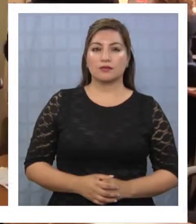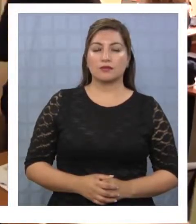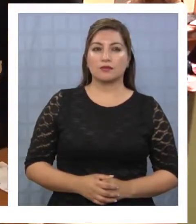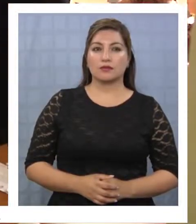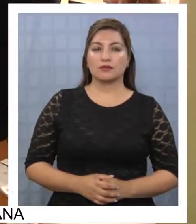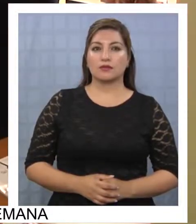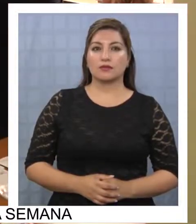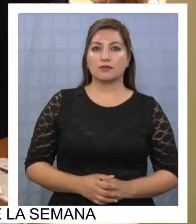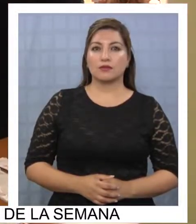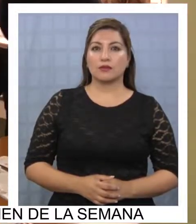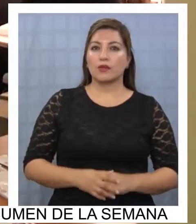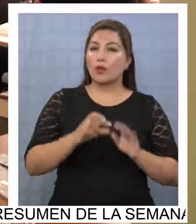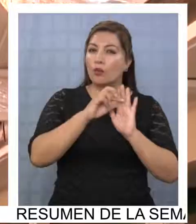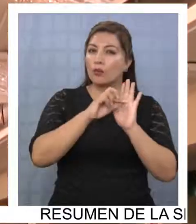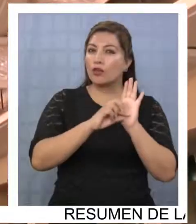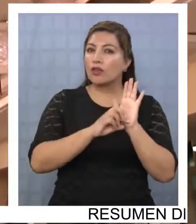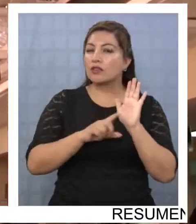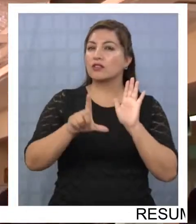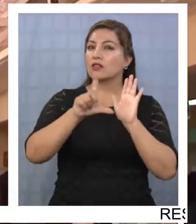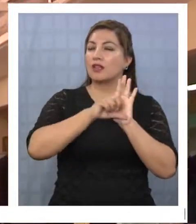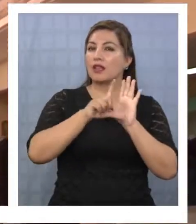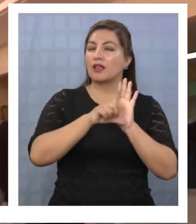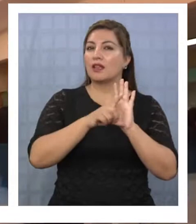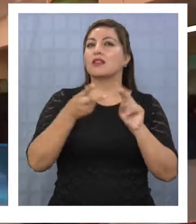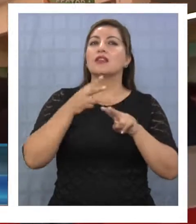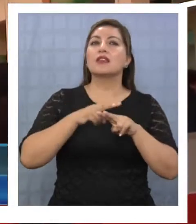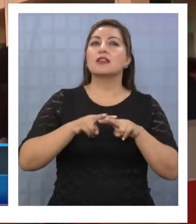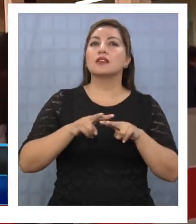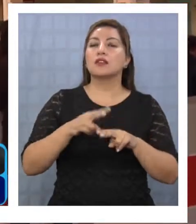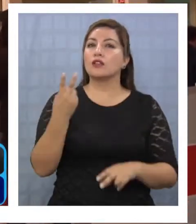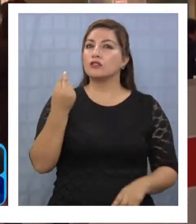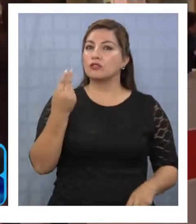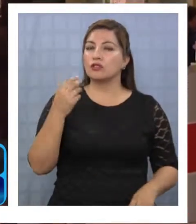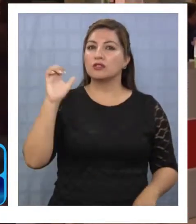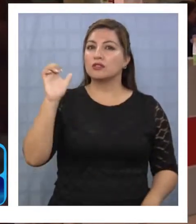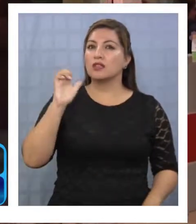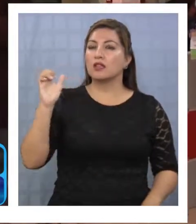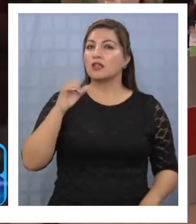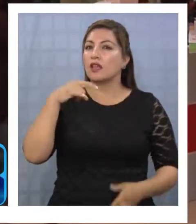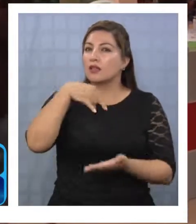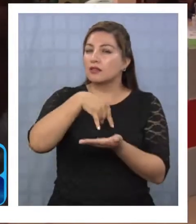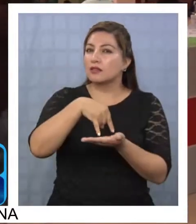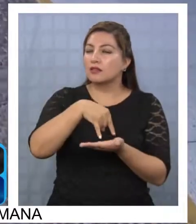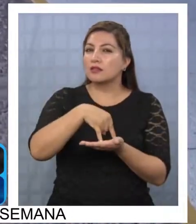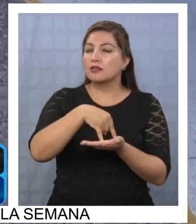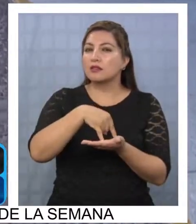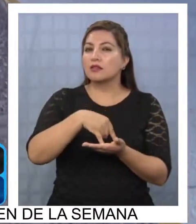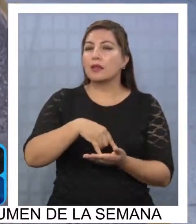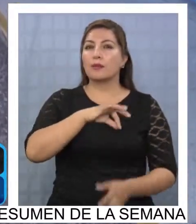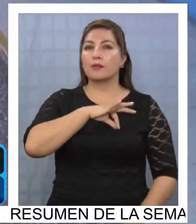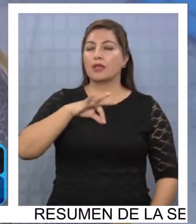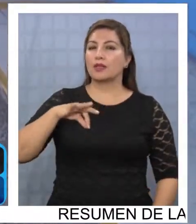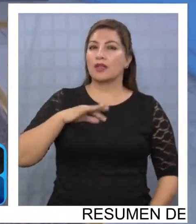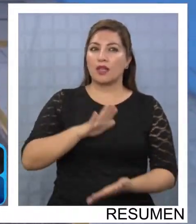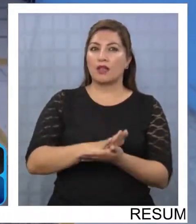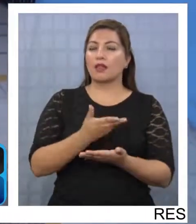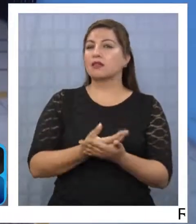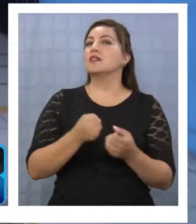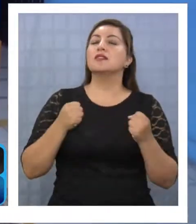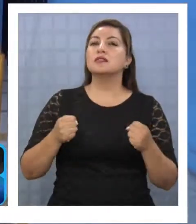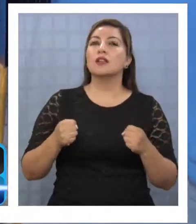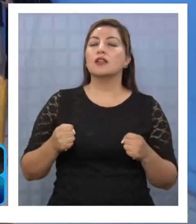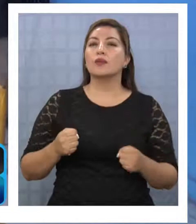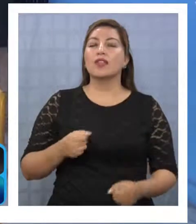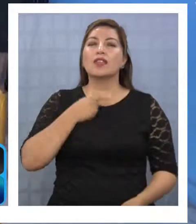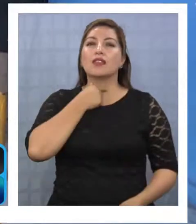A través de un proyecto de ley que fue ingresado el 12 de enero a la Cámara de Diputados, el Ministerio de Salud busca que